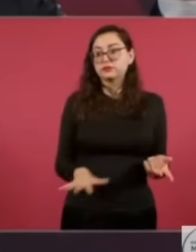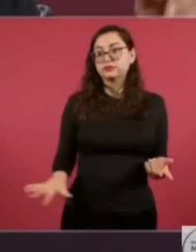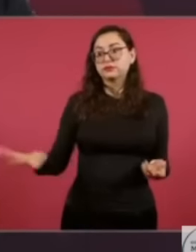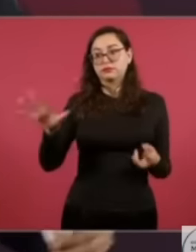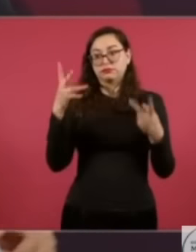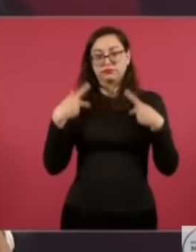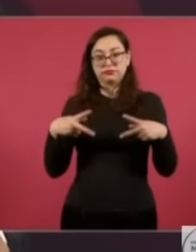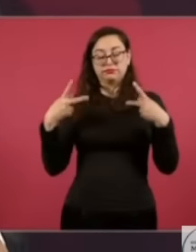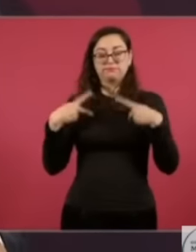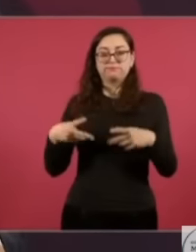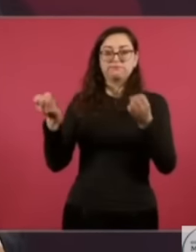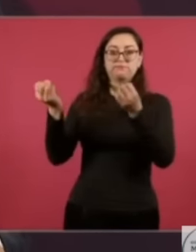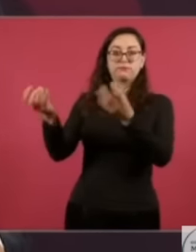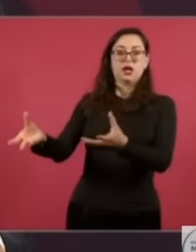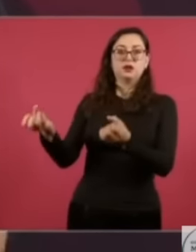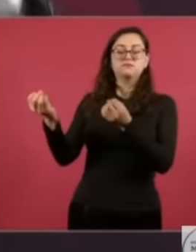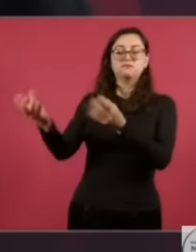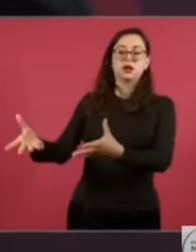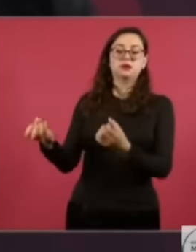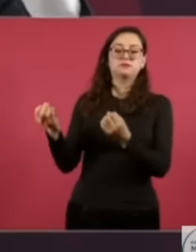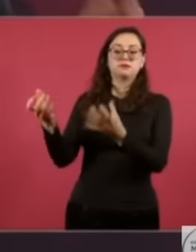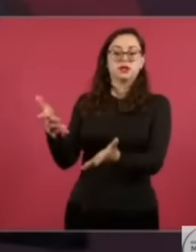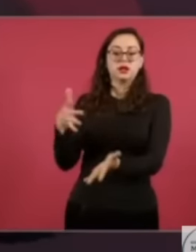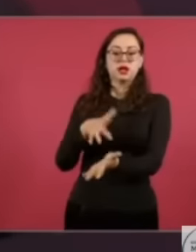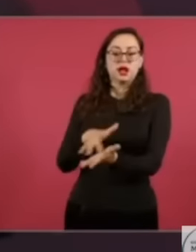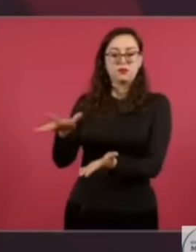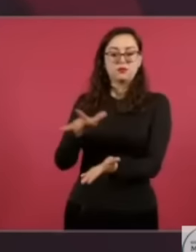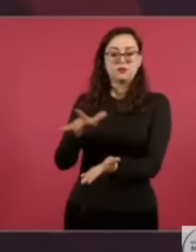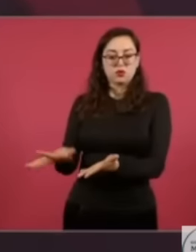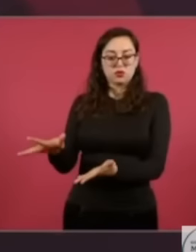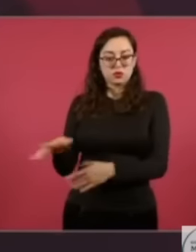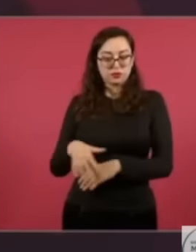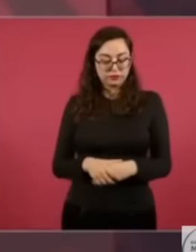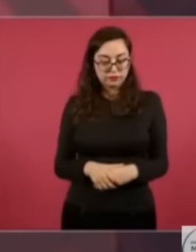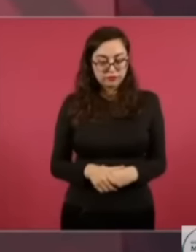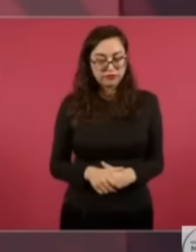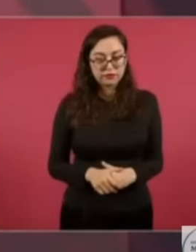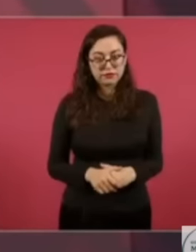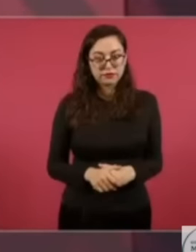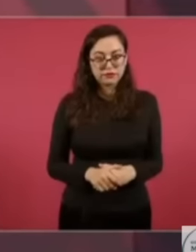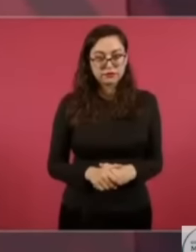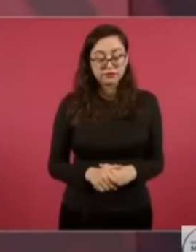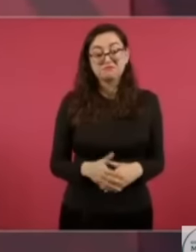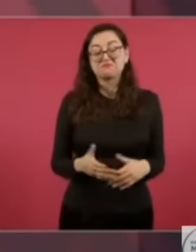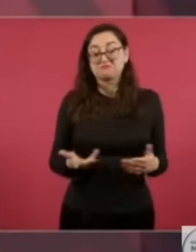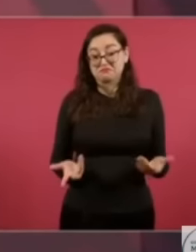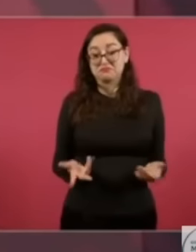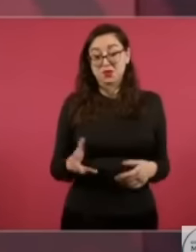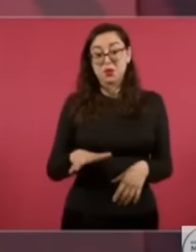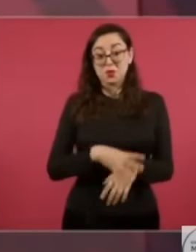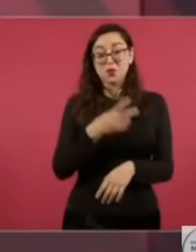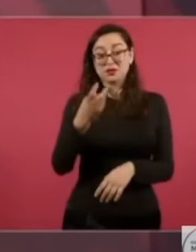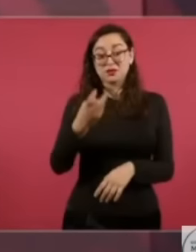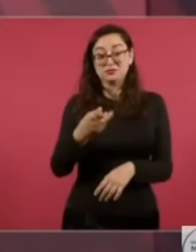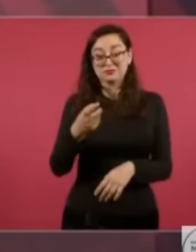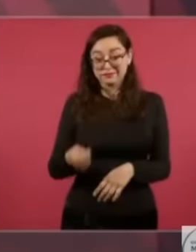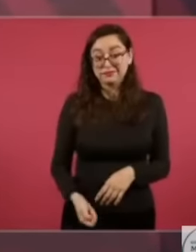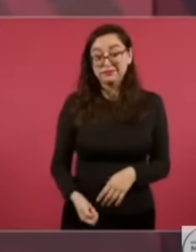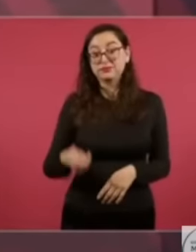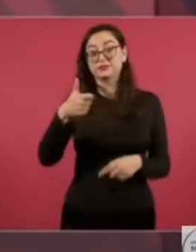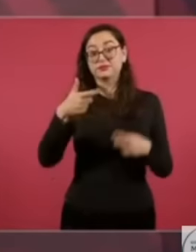y tan solo su presupuesto para él bajó 6 veces de lo que gastaban los presidentes de antes